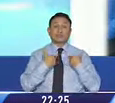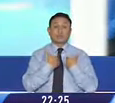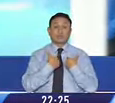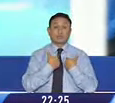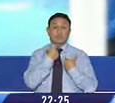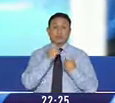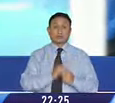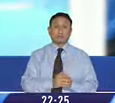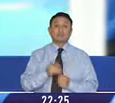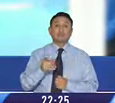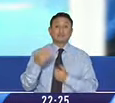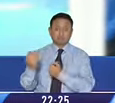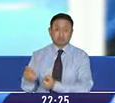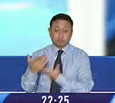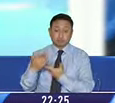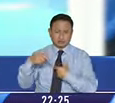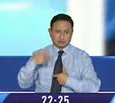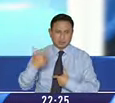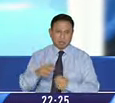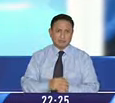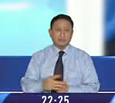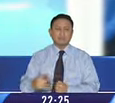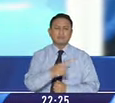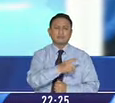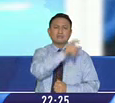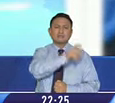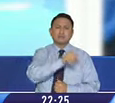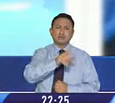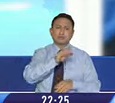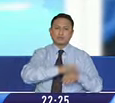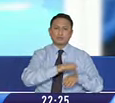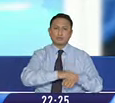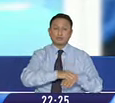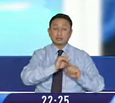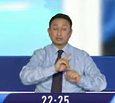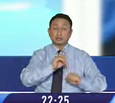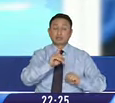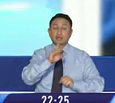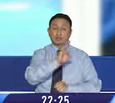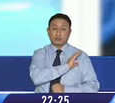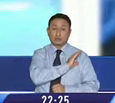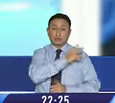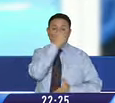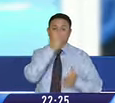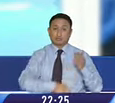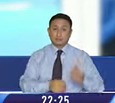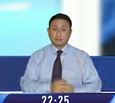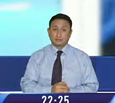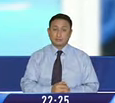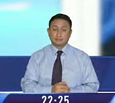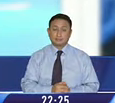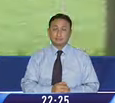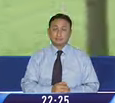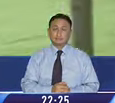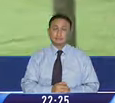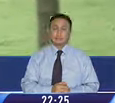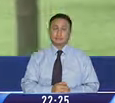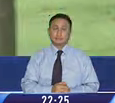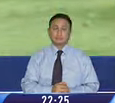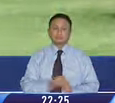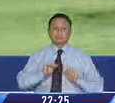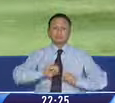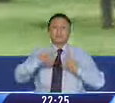que con la información recabada existen indicios de responsabilidad administrativa de los tutores, los cuales podrían ser multados. De